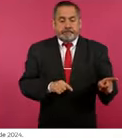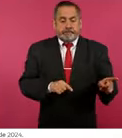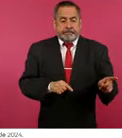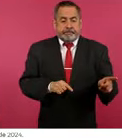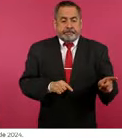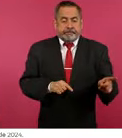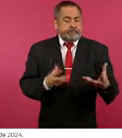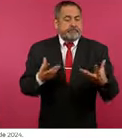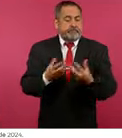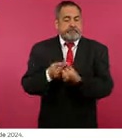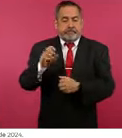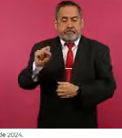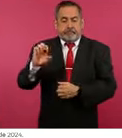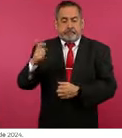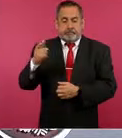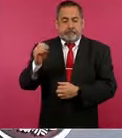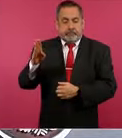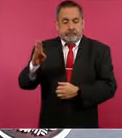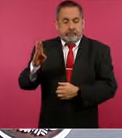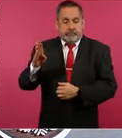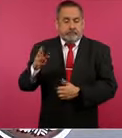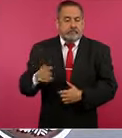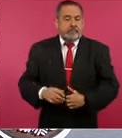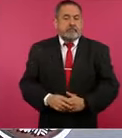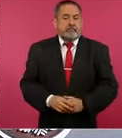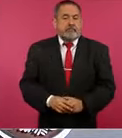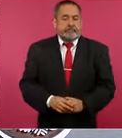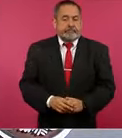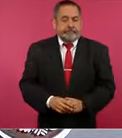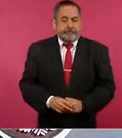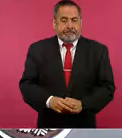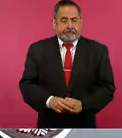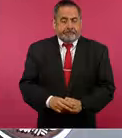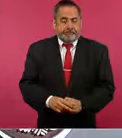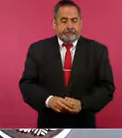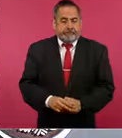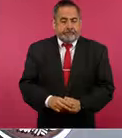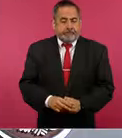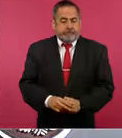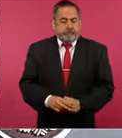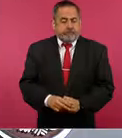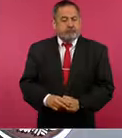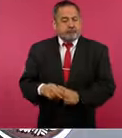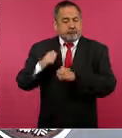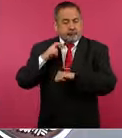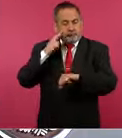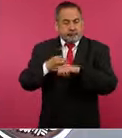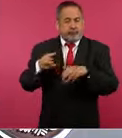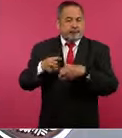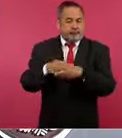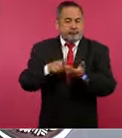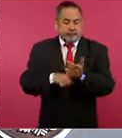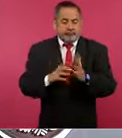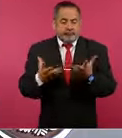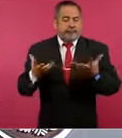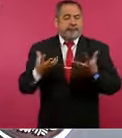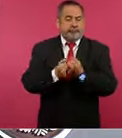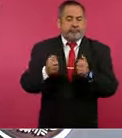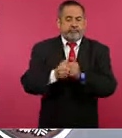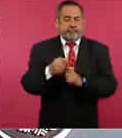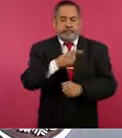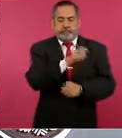Secretaría de Gobernación. Ellos encabezan la mesa de este trabajo con la participación de la